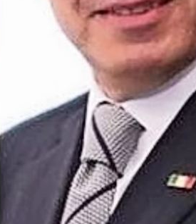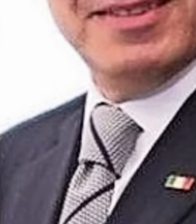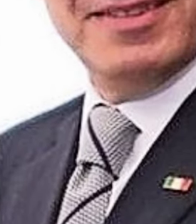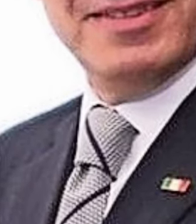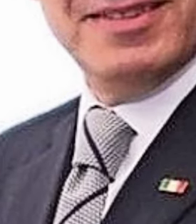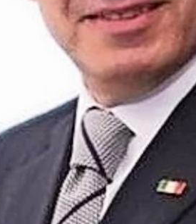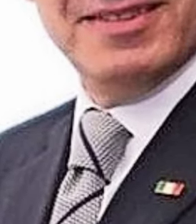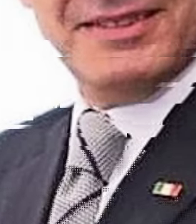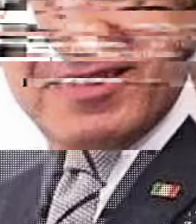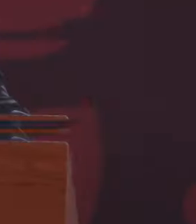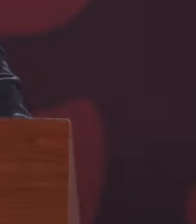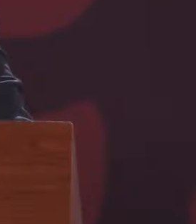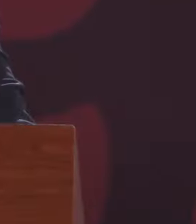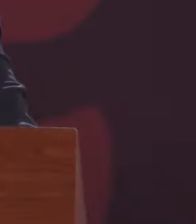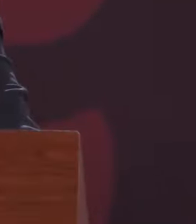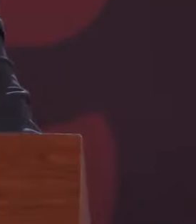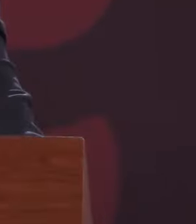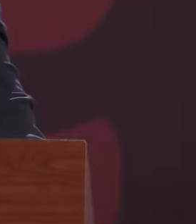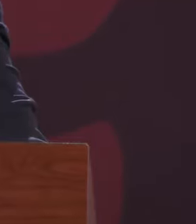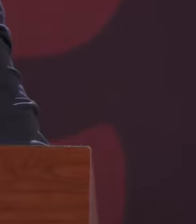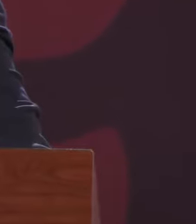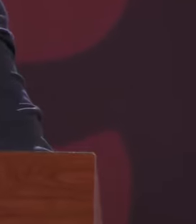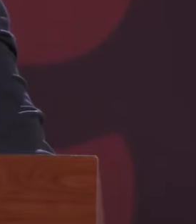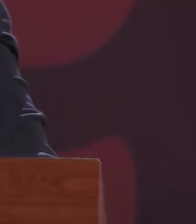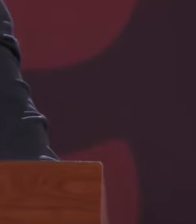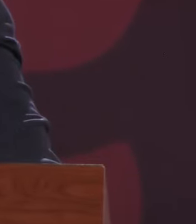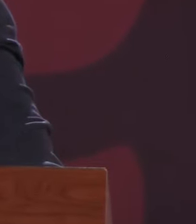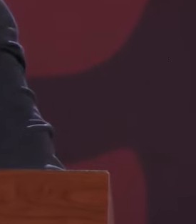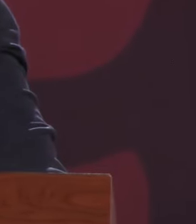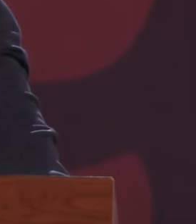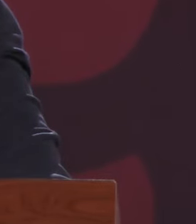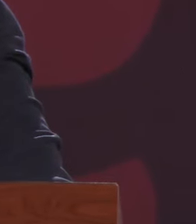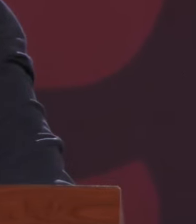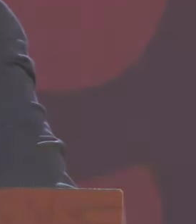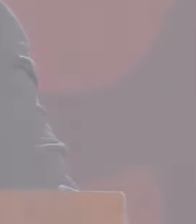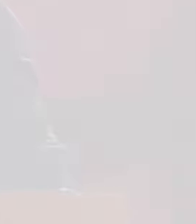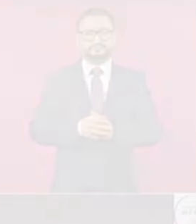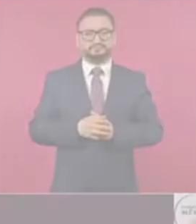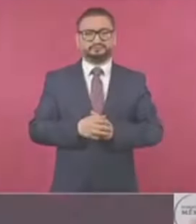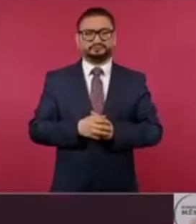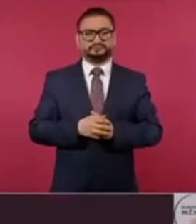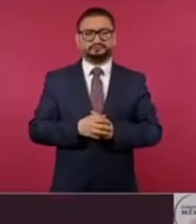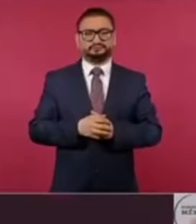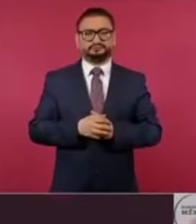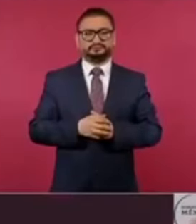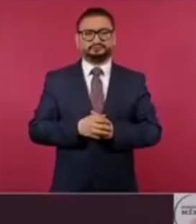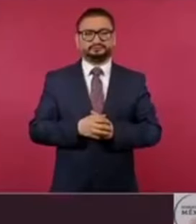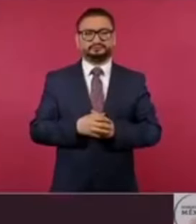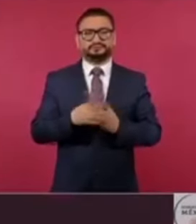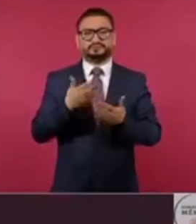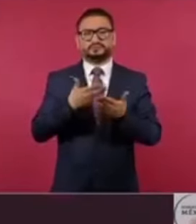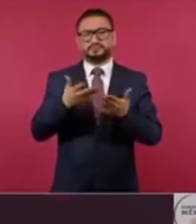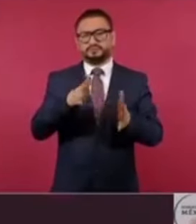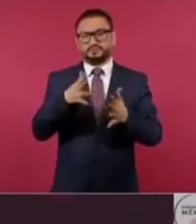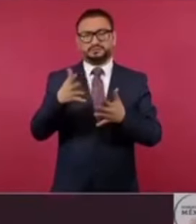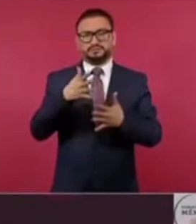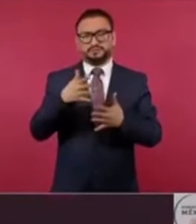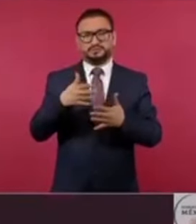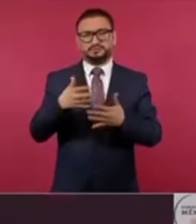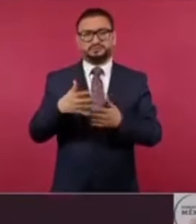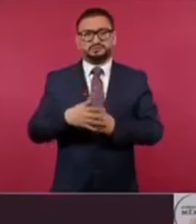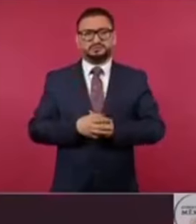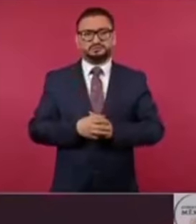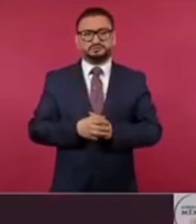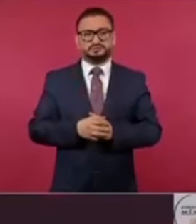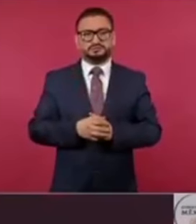una de sus promesas de su mandato amlo empezó a reflexionar sobre su pensión para el retiro en su conferencia mañanera el presidente aseguró